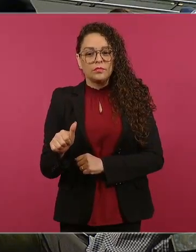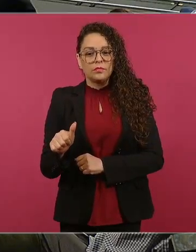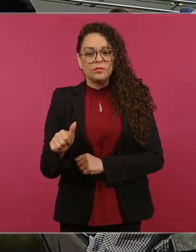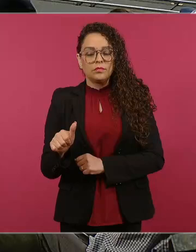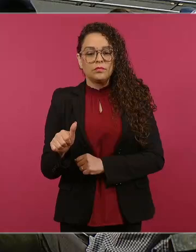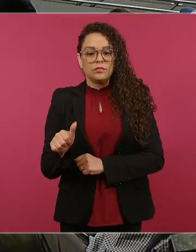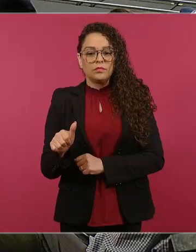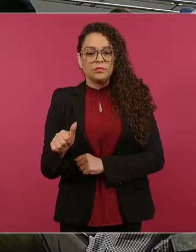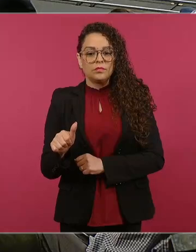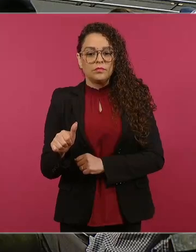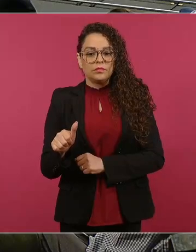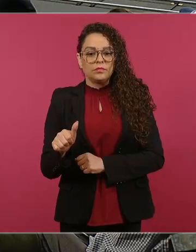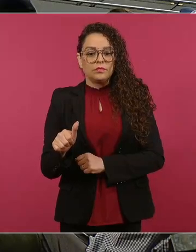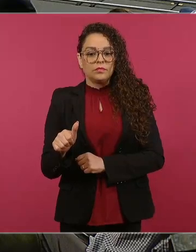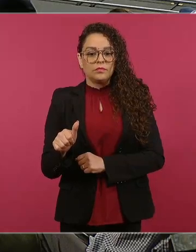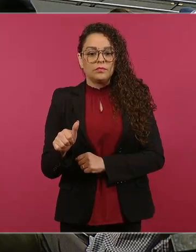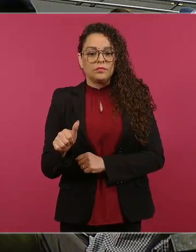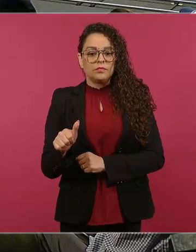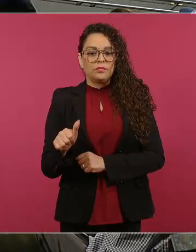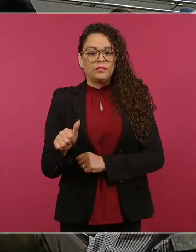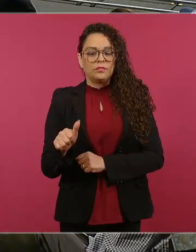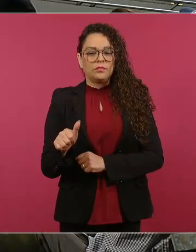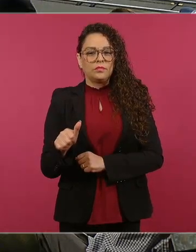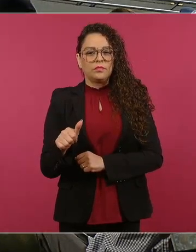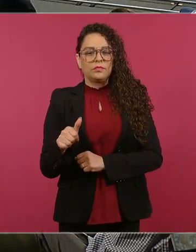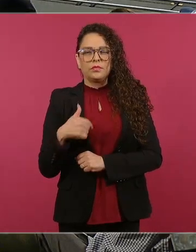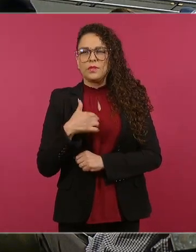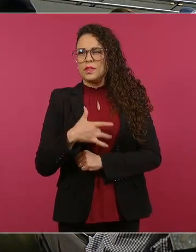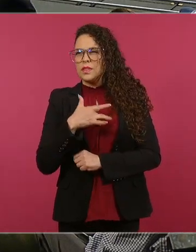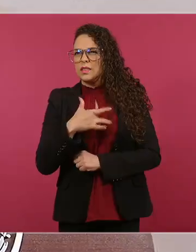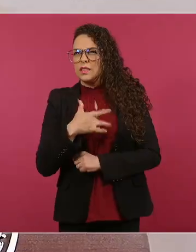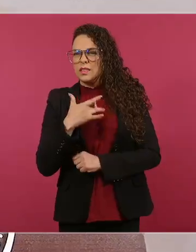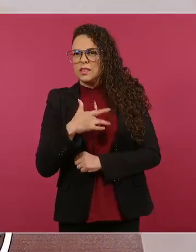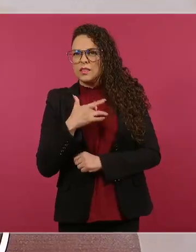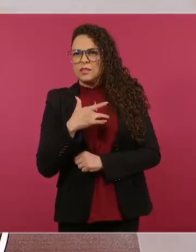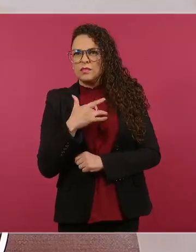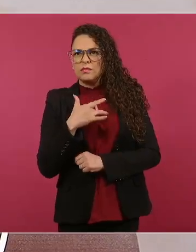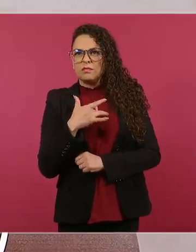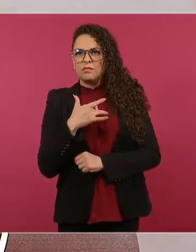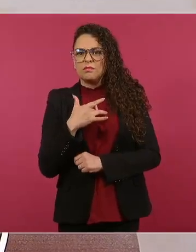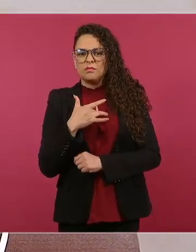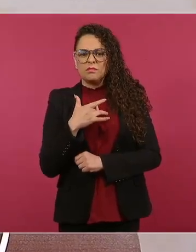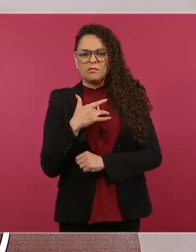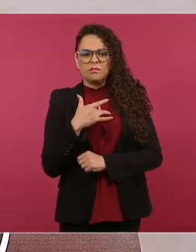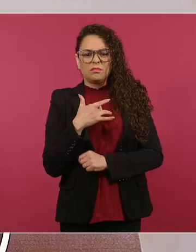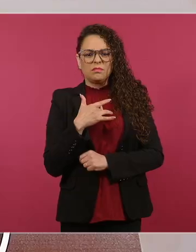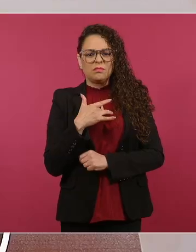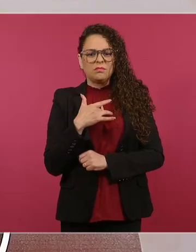esto es posterior, esto es creo que en los años 30.